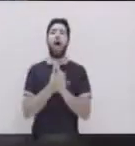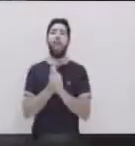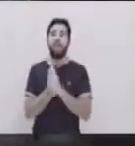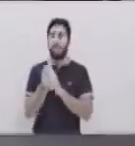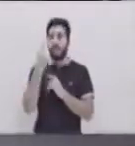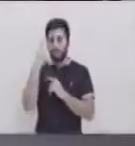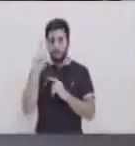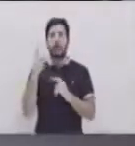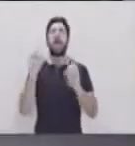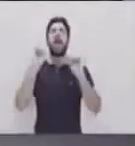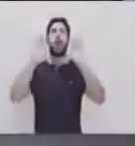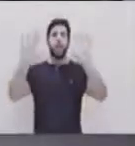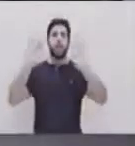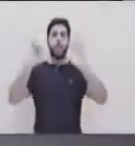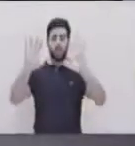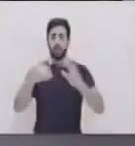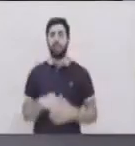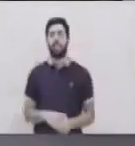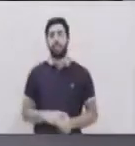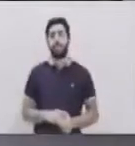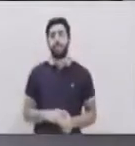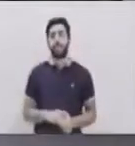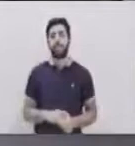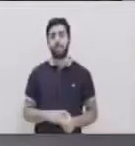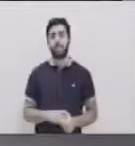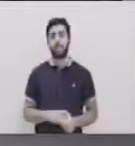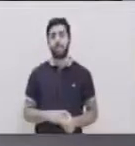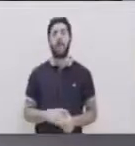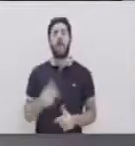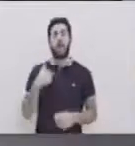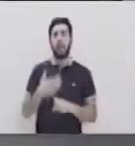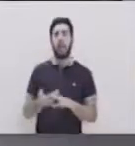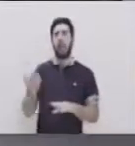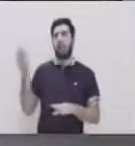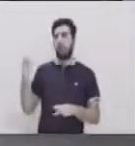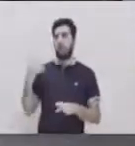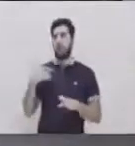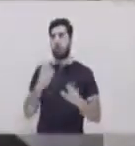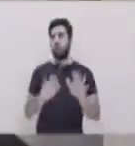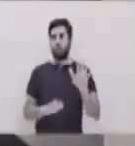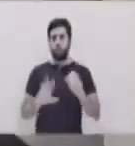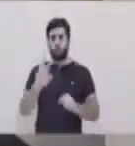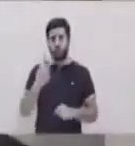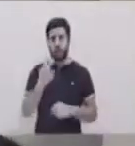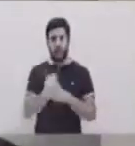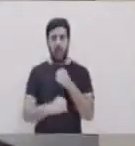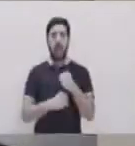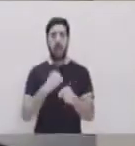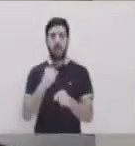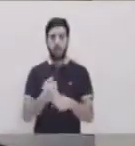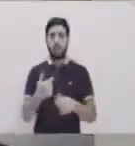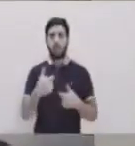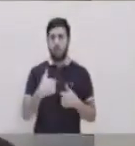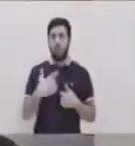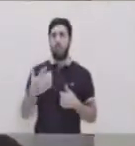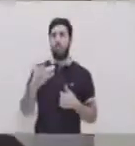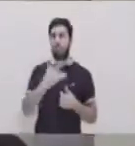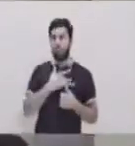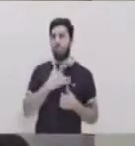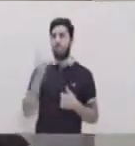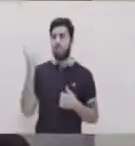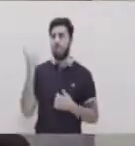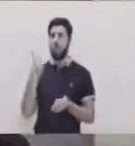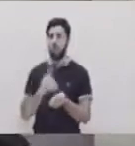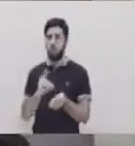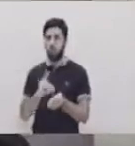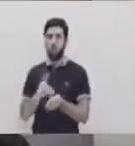tenías habilidades para ello. Bueno, todo empezó a los 11 años. Yo desde esa edad tengo un padecimiento y a los 13